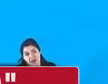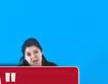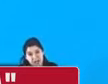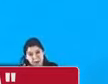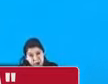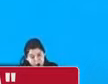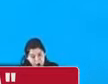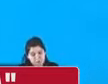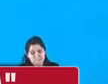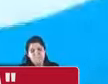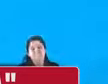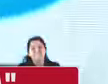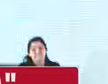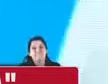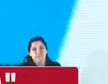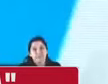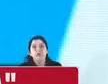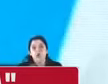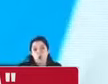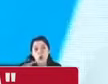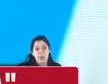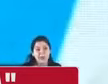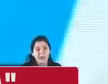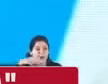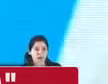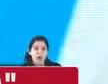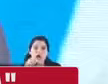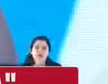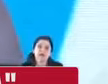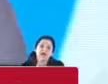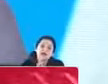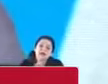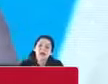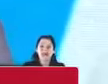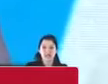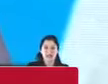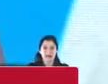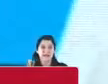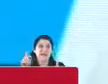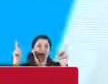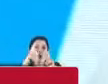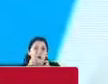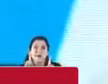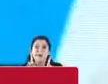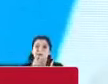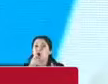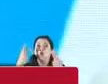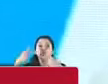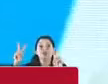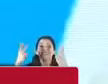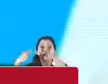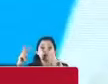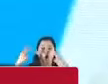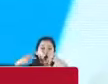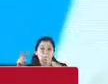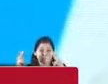seguir bancando las actividades que siguen teniendo problemas como el turismo por